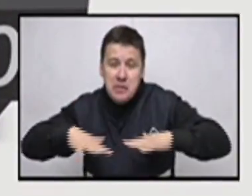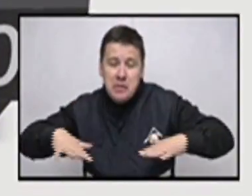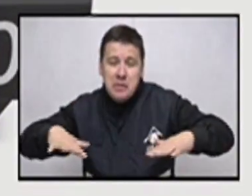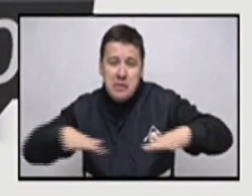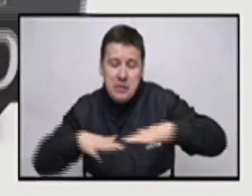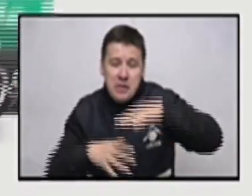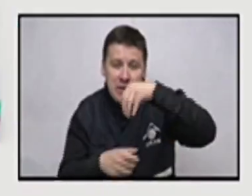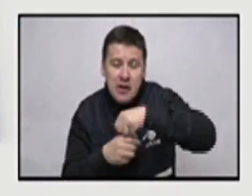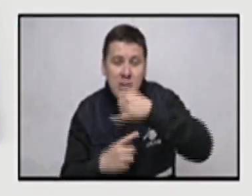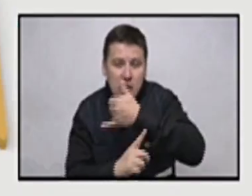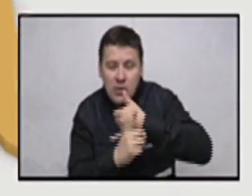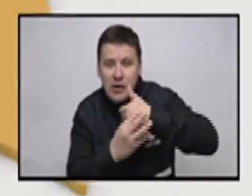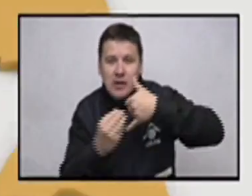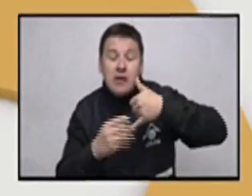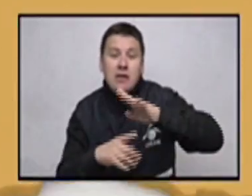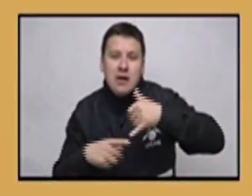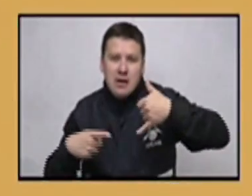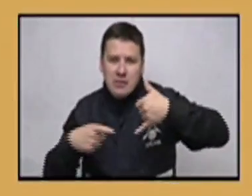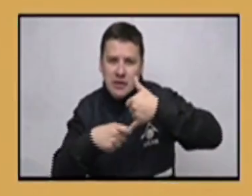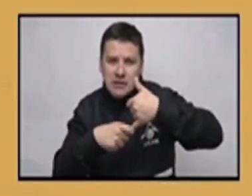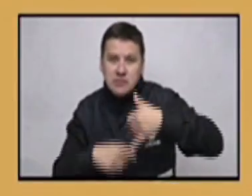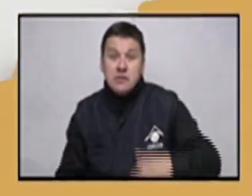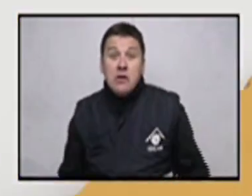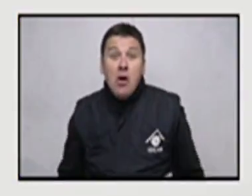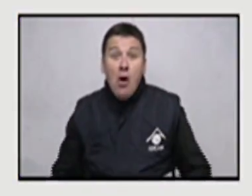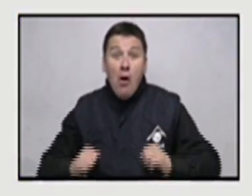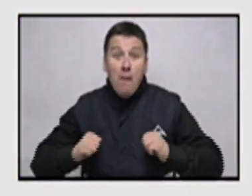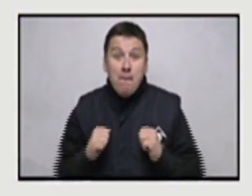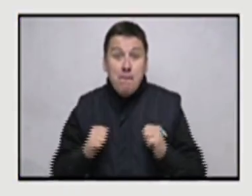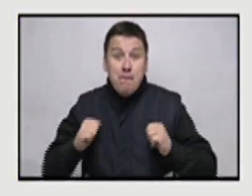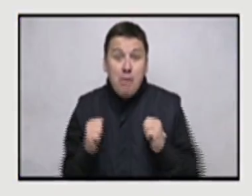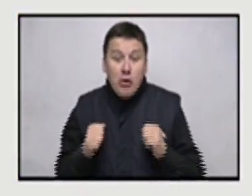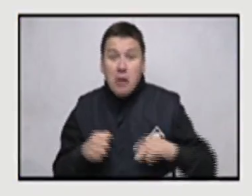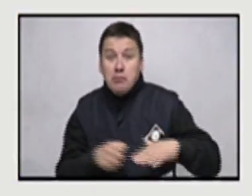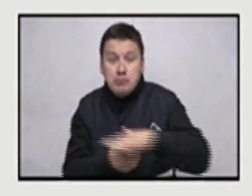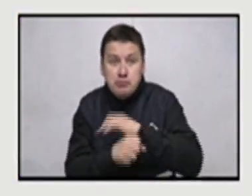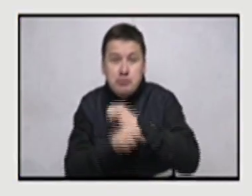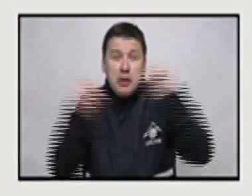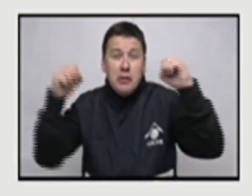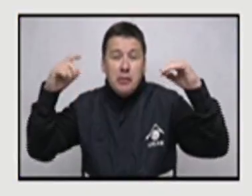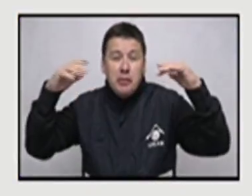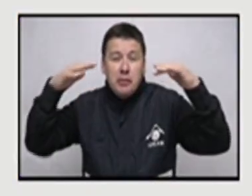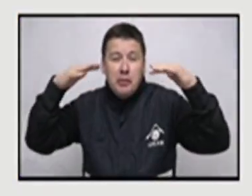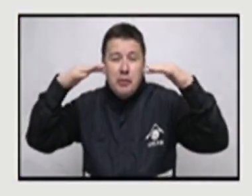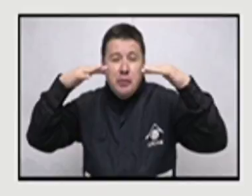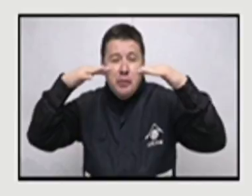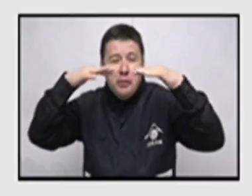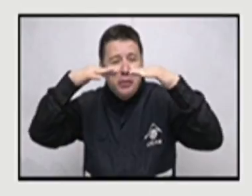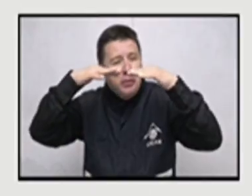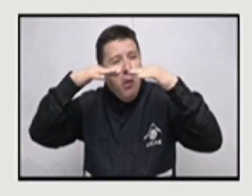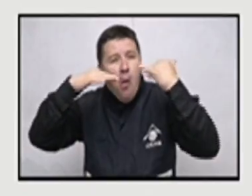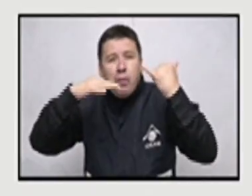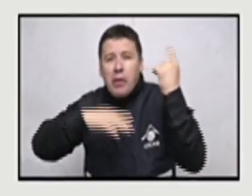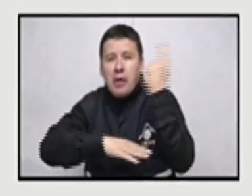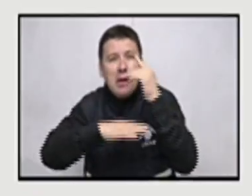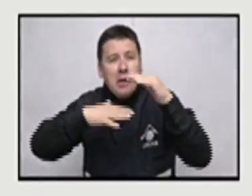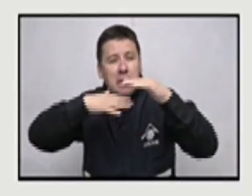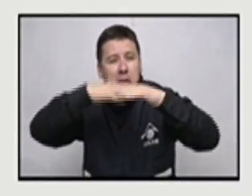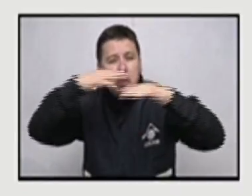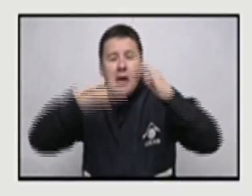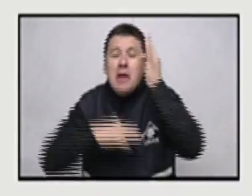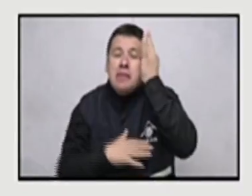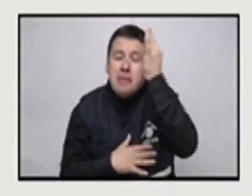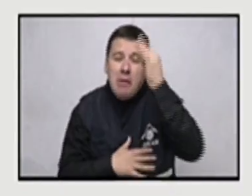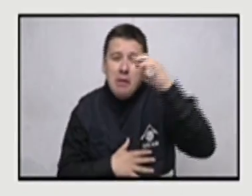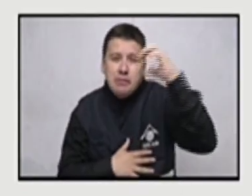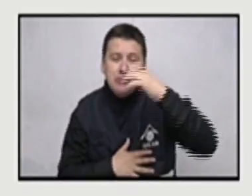Guainía, Baupés y Amazonas. Y llegando a Bogotá, la mañana verá un cielo entre parcial y mayormente cubierto, con probabilidad de